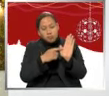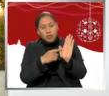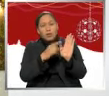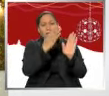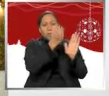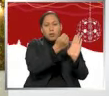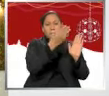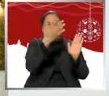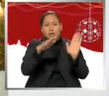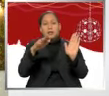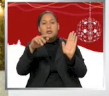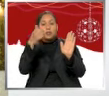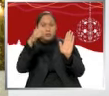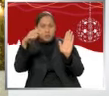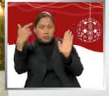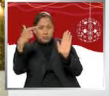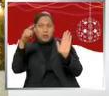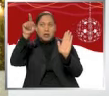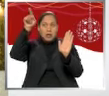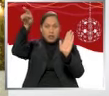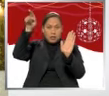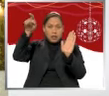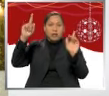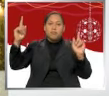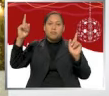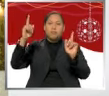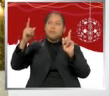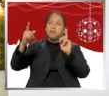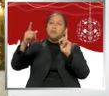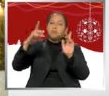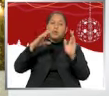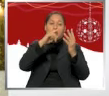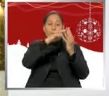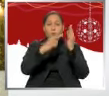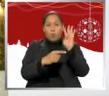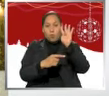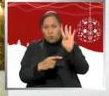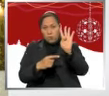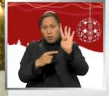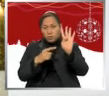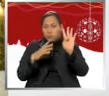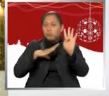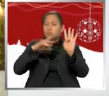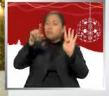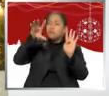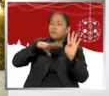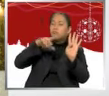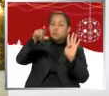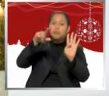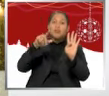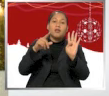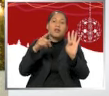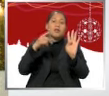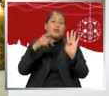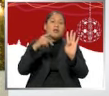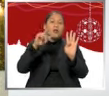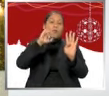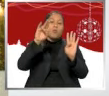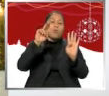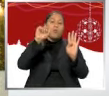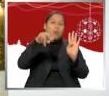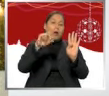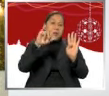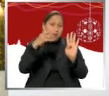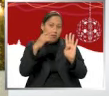9, 10, 11 y 12, sí, porque fueron 4 apariciones, no fue una, todas a Juan Diego,